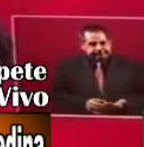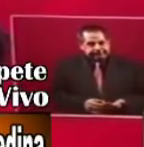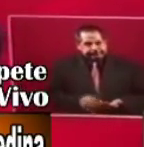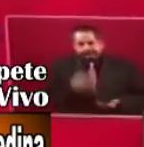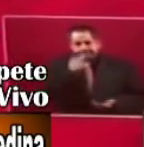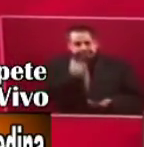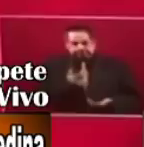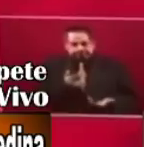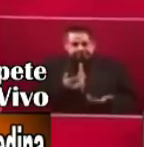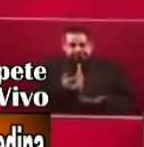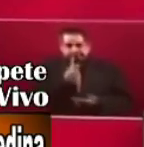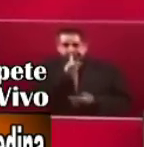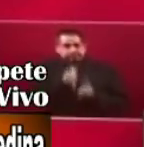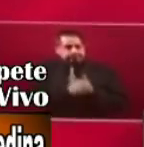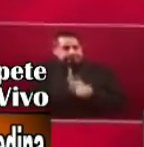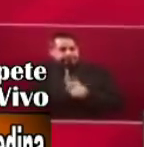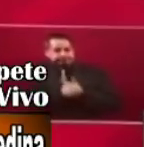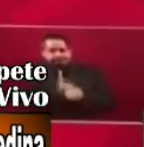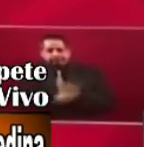nos convertimos